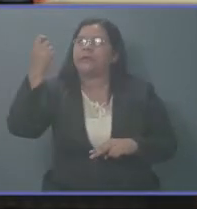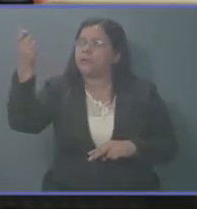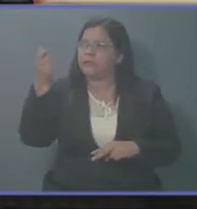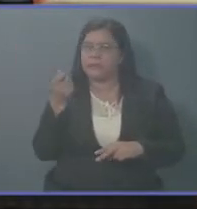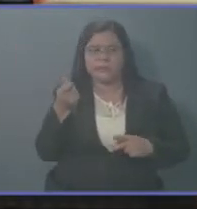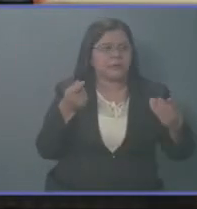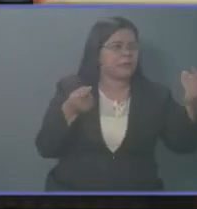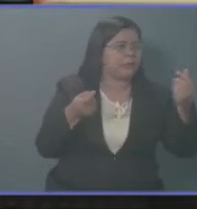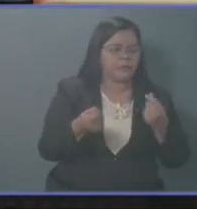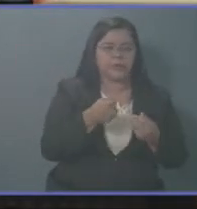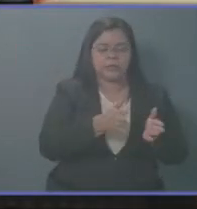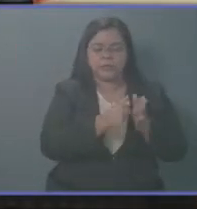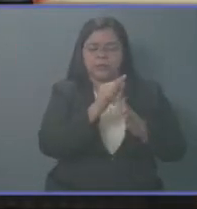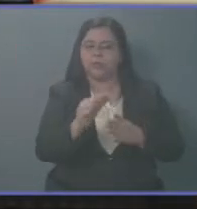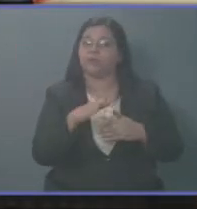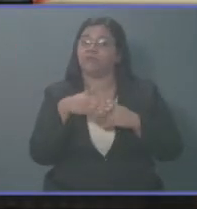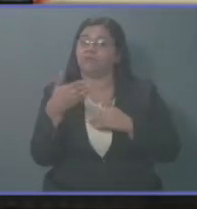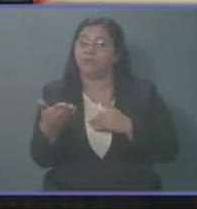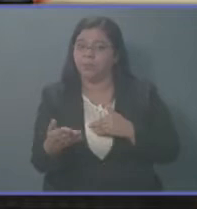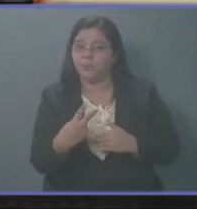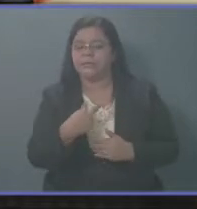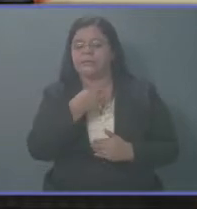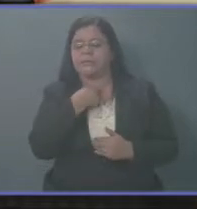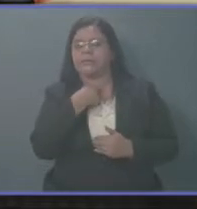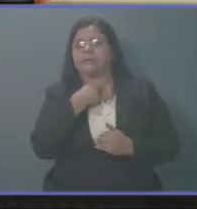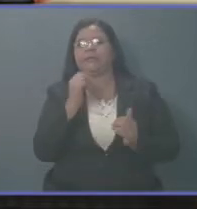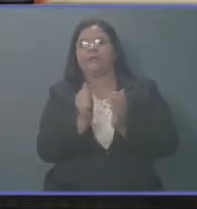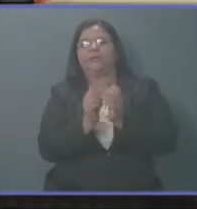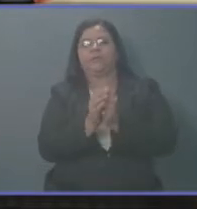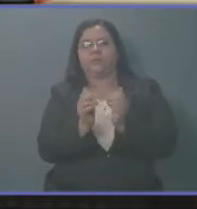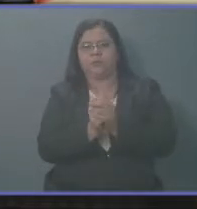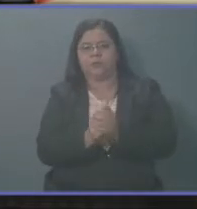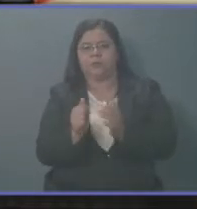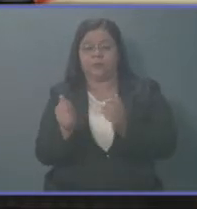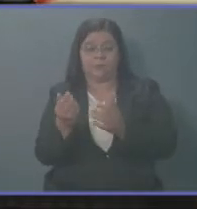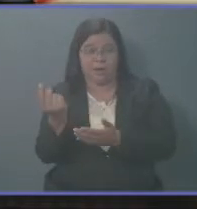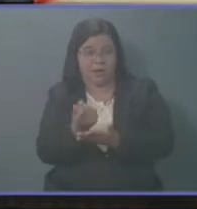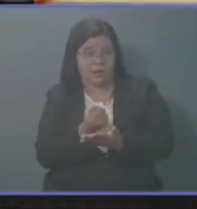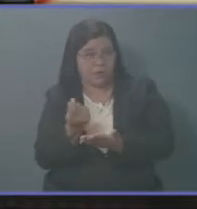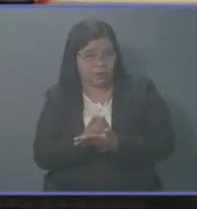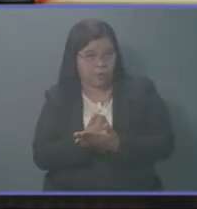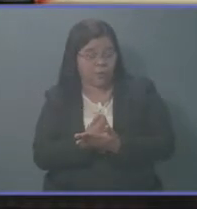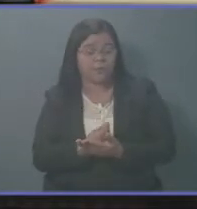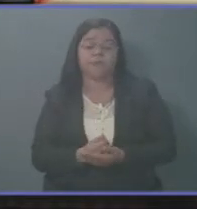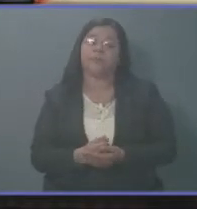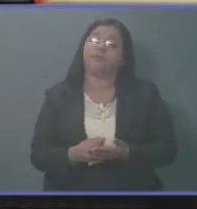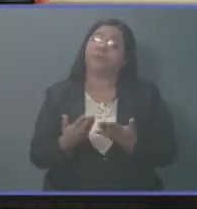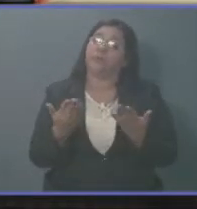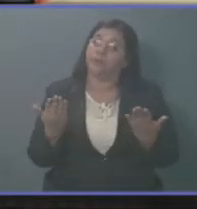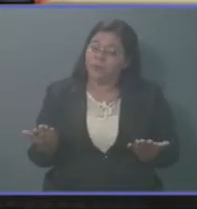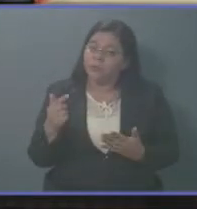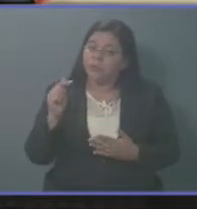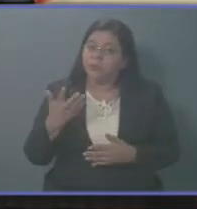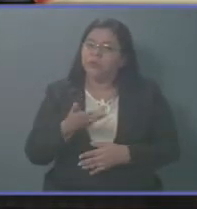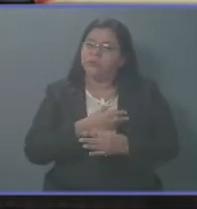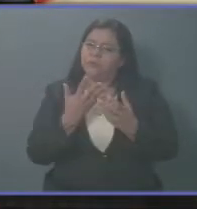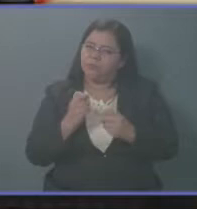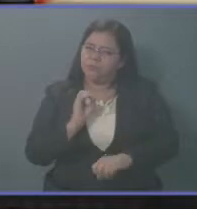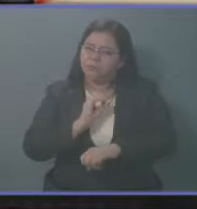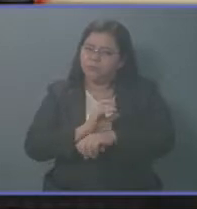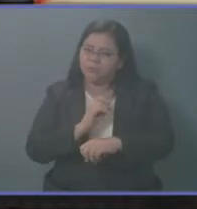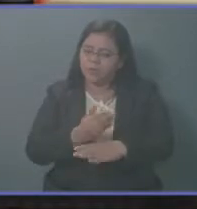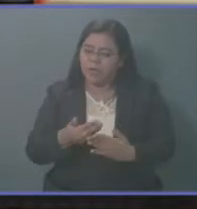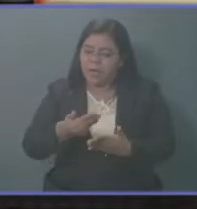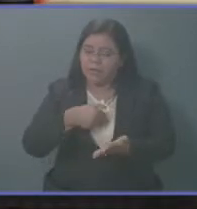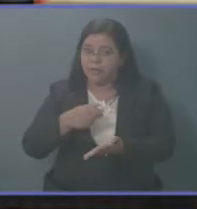de esas entidades bancarias puede causar desequilibrios económicos no deseados y pérdidas en los resultados. En ese sentido, es recomendable que, previo a la sanción del